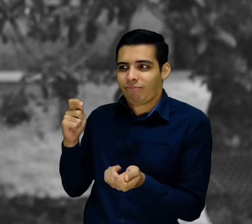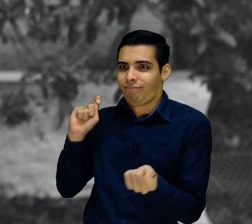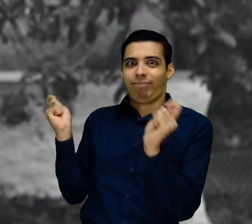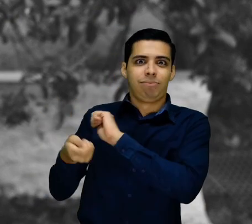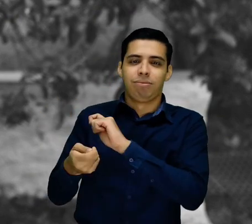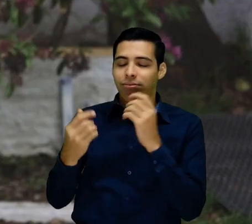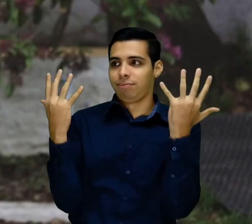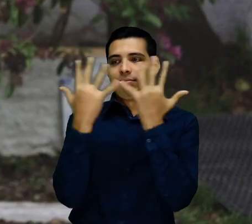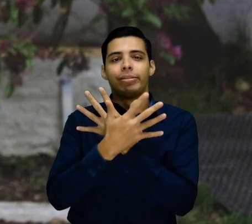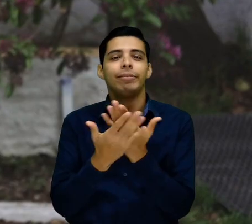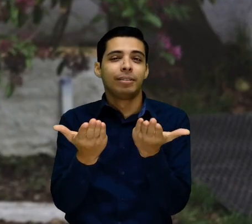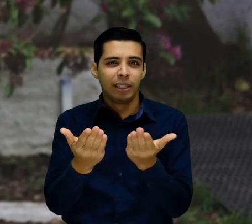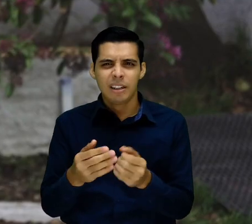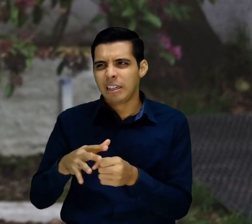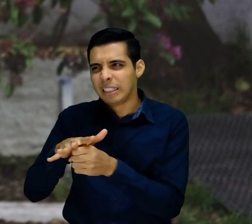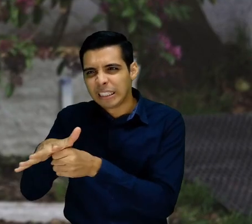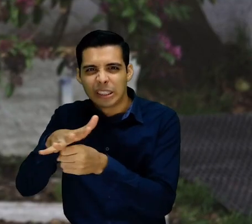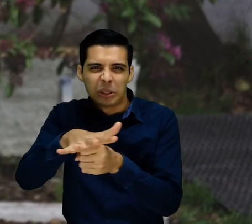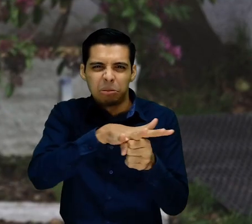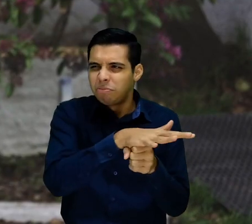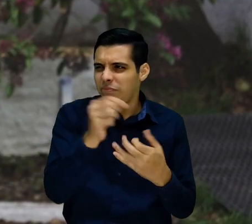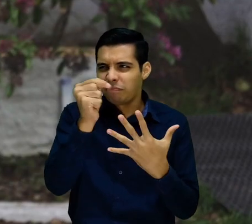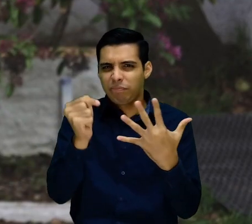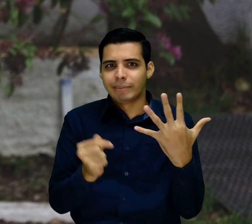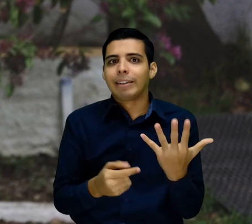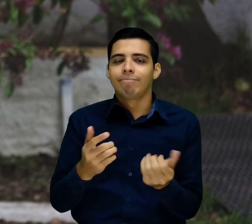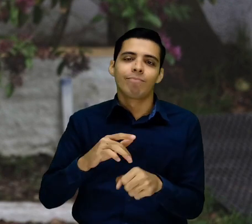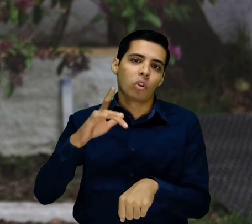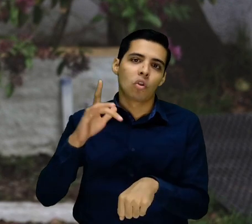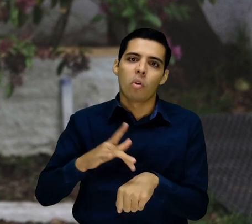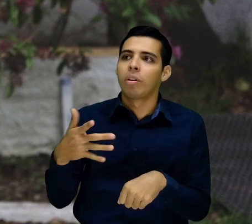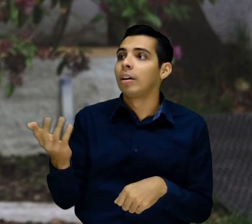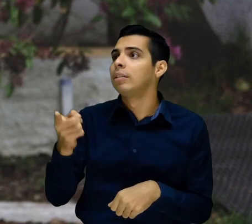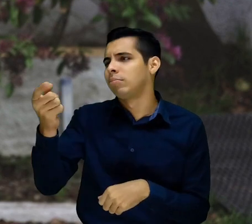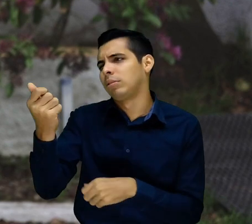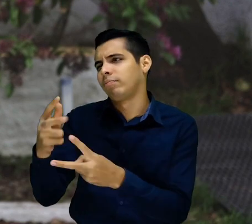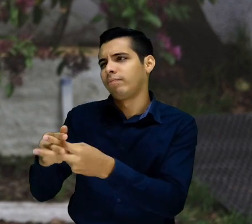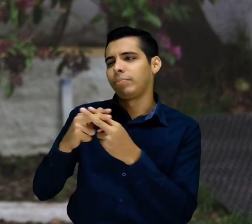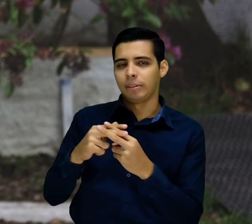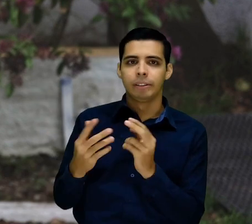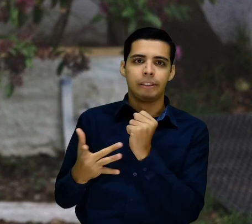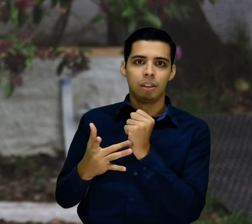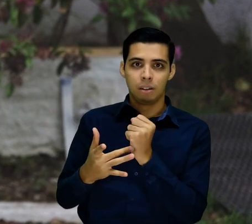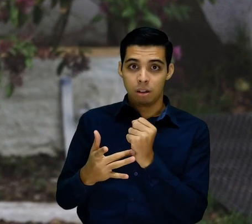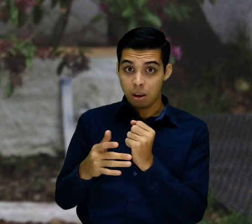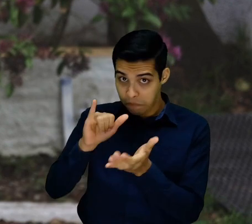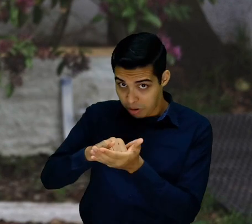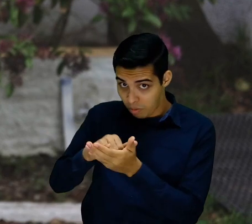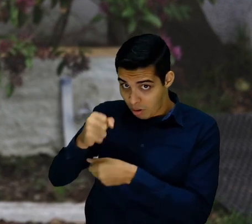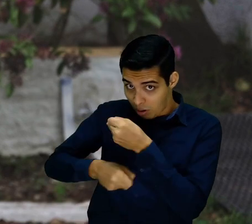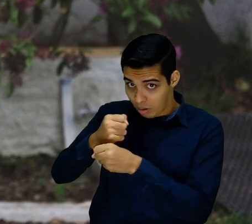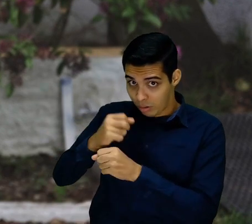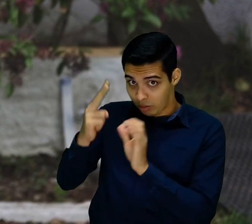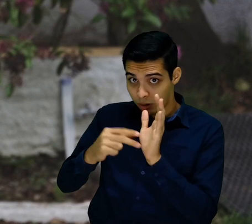no me siento igual. El caso es que situaciones como estas conllevan a tener que acudir ante la deuda externa. Pero esperen, eso no fue el